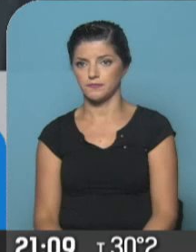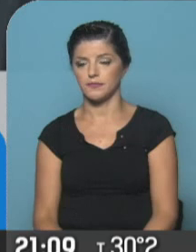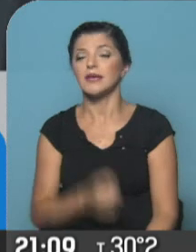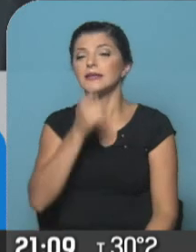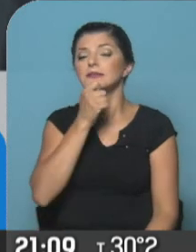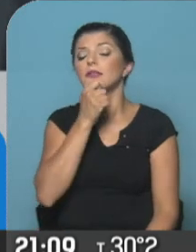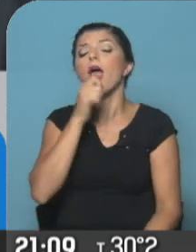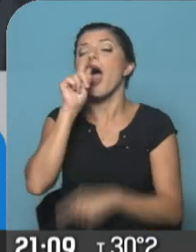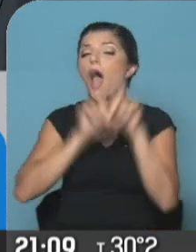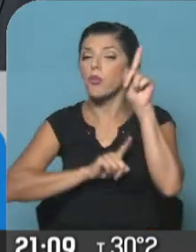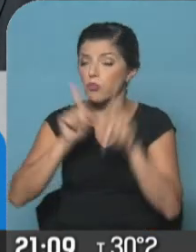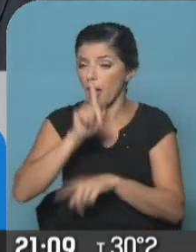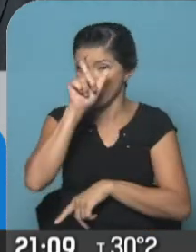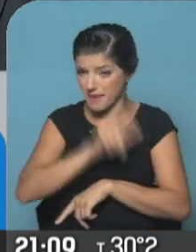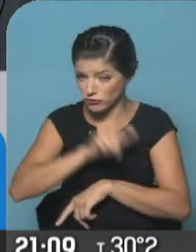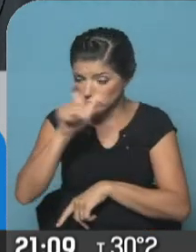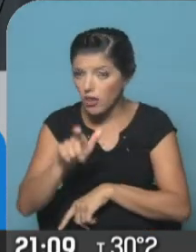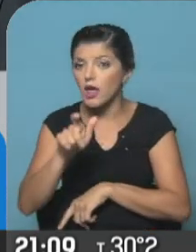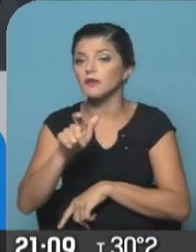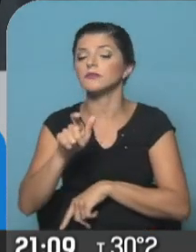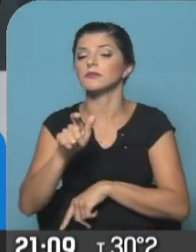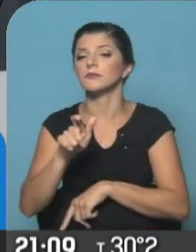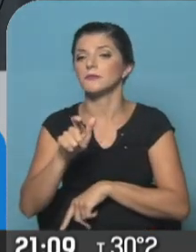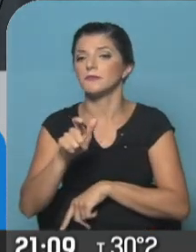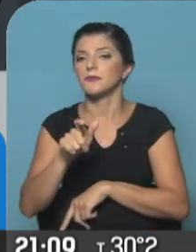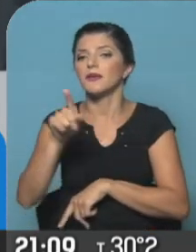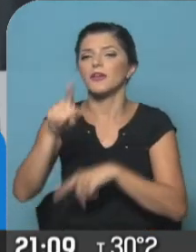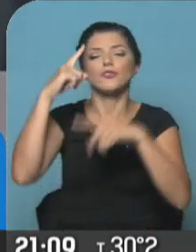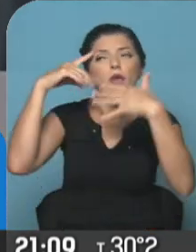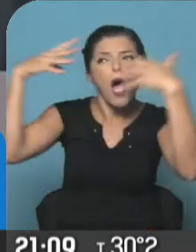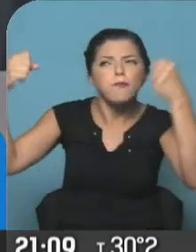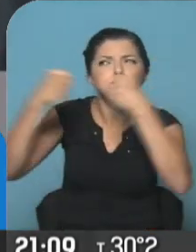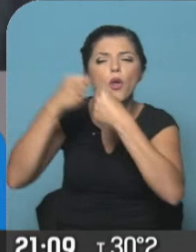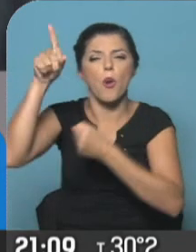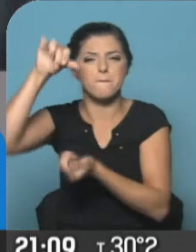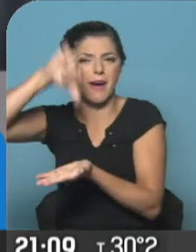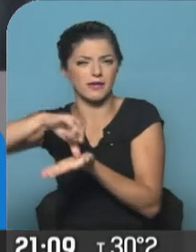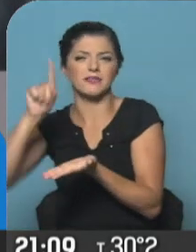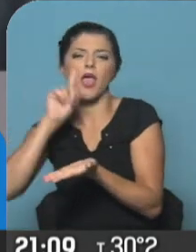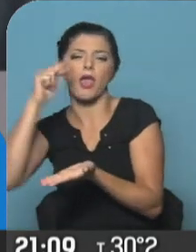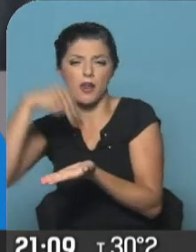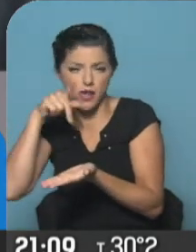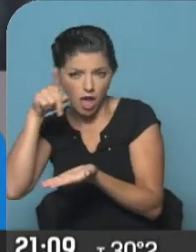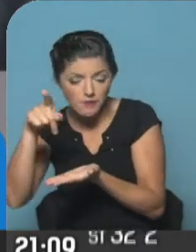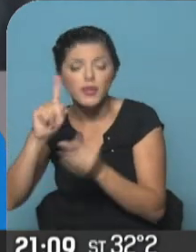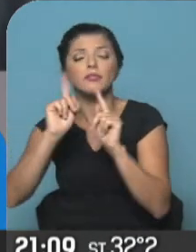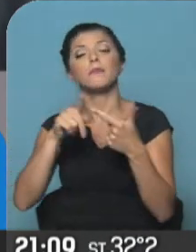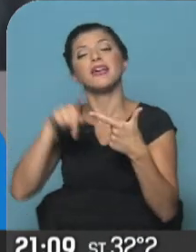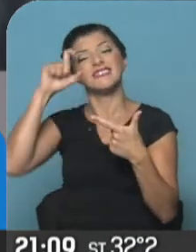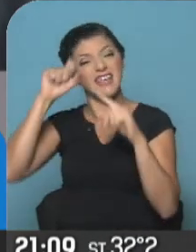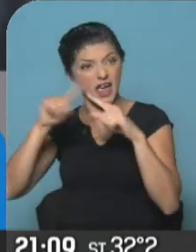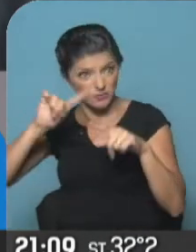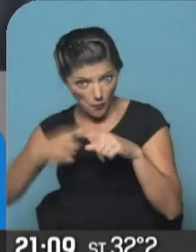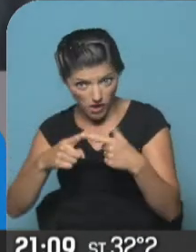partícipes necesarios que pactaron la impunidad con la República Islámica de Irán, si hubieron exmiembros del gobierno